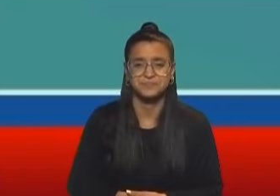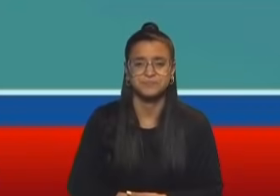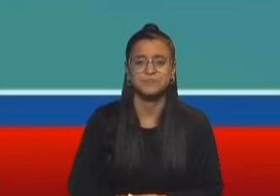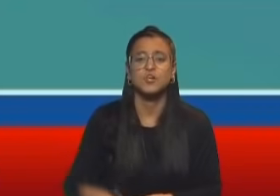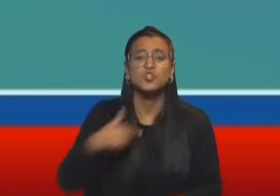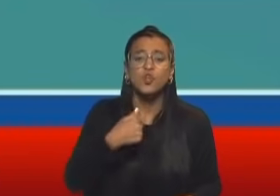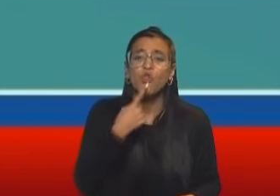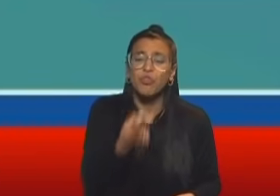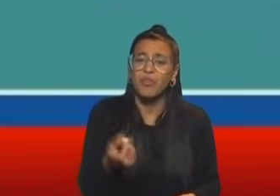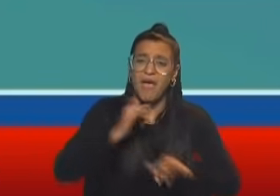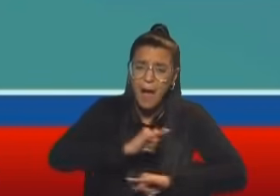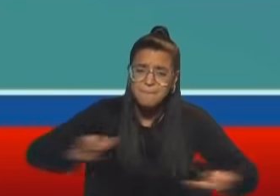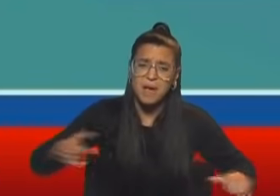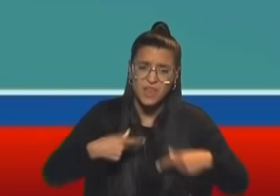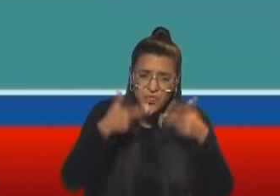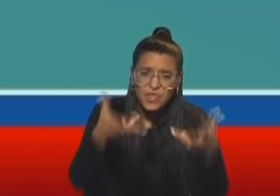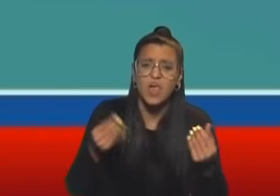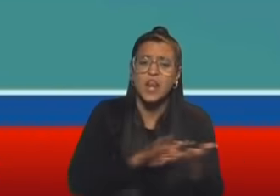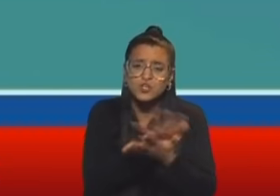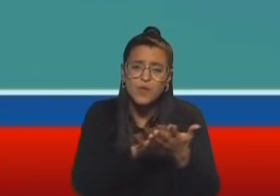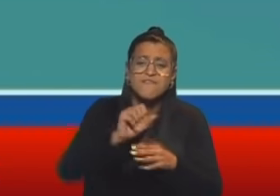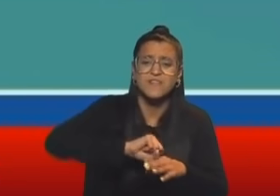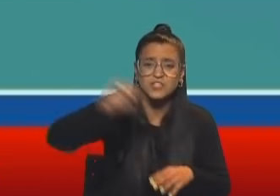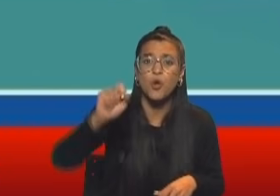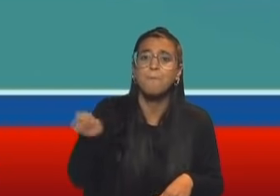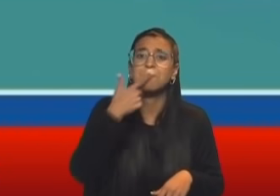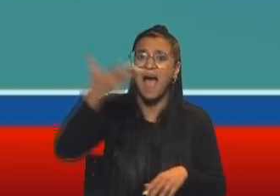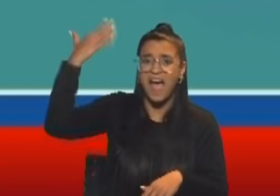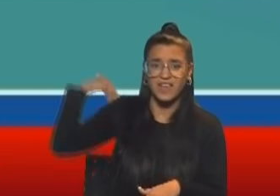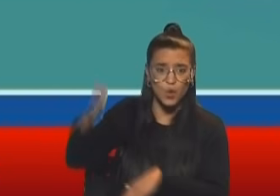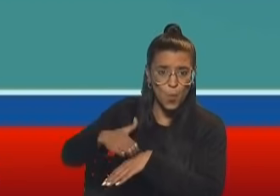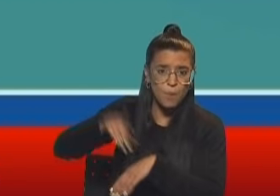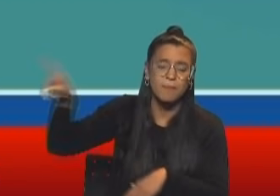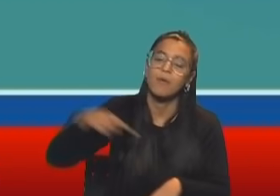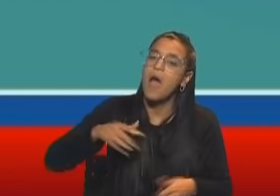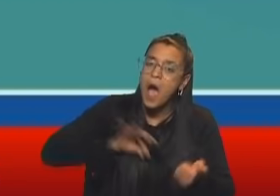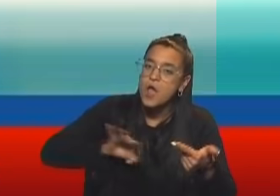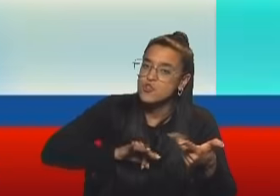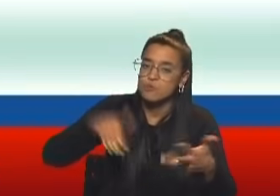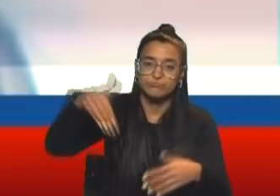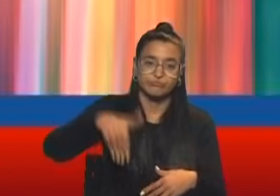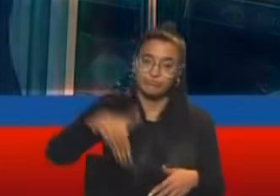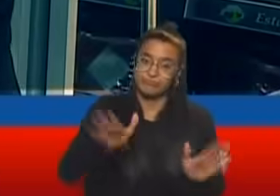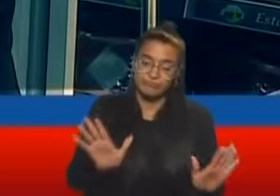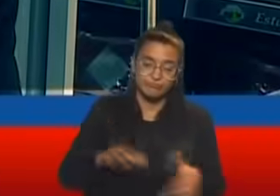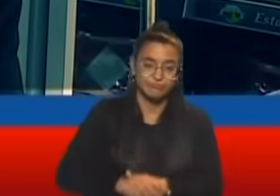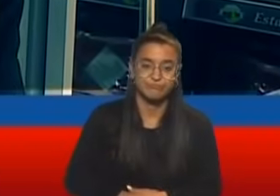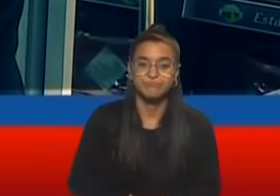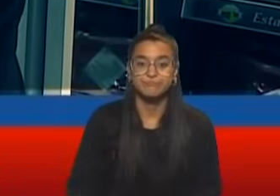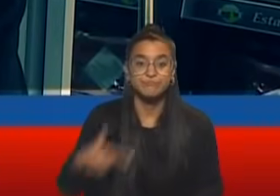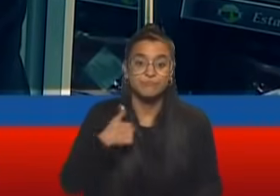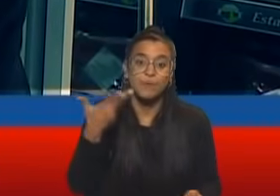Yo dije durante toda la campaña que resolver la inflación que más le dejó iba a demandar muchos años.